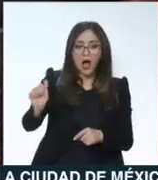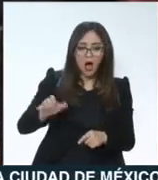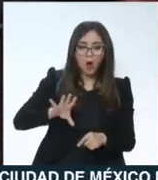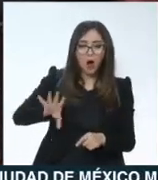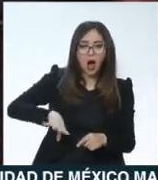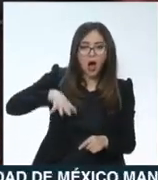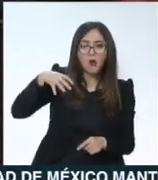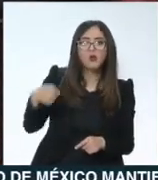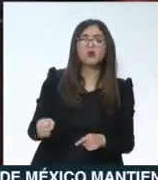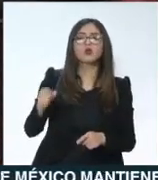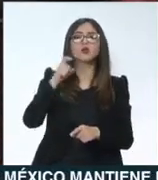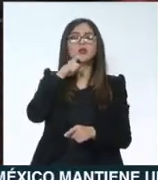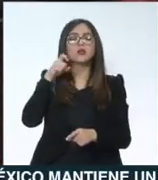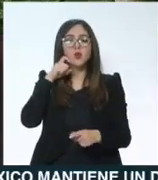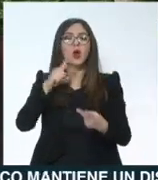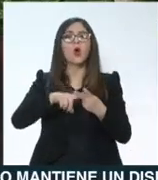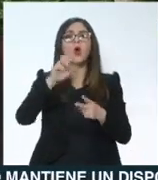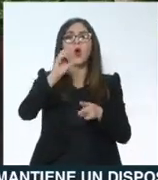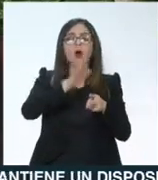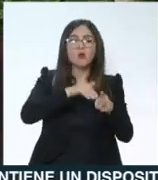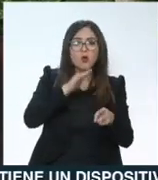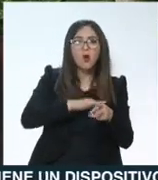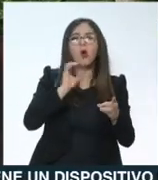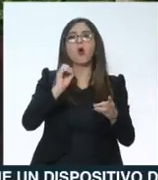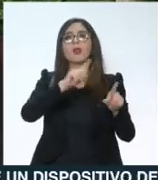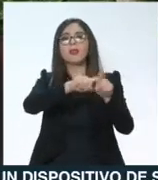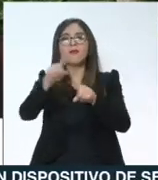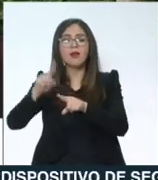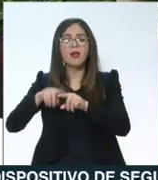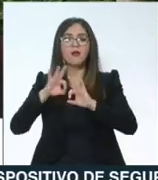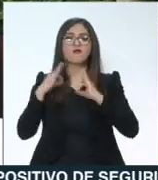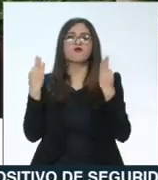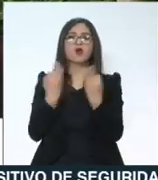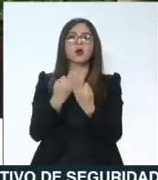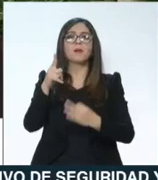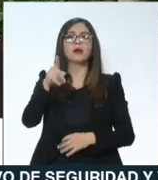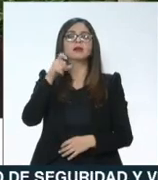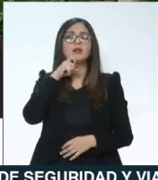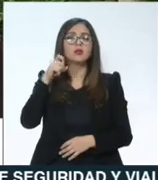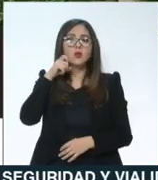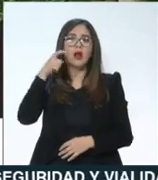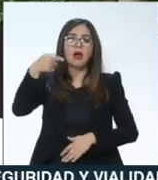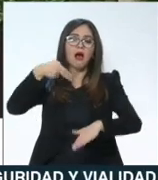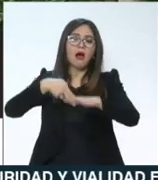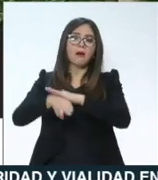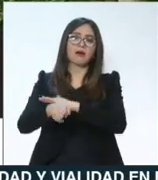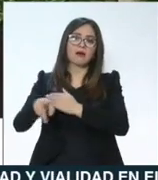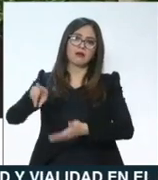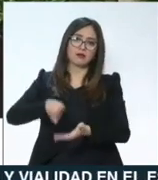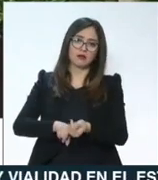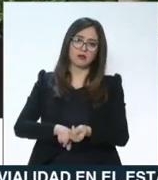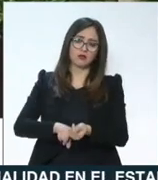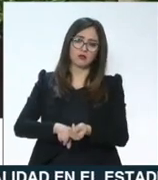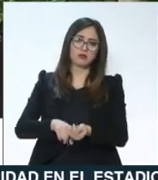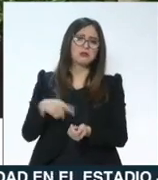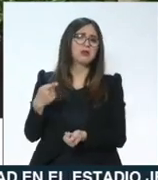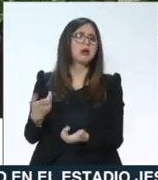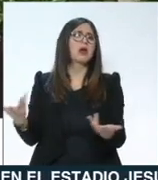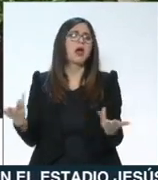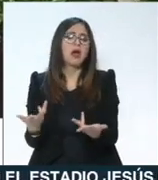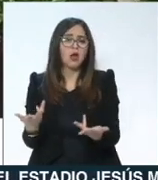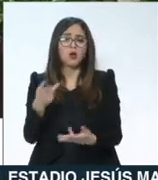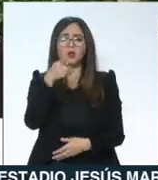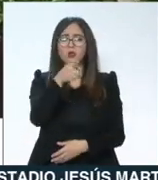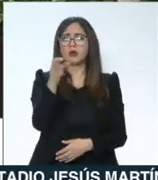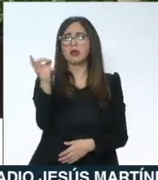o cualquier tipo de violencia sexual que se esté cometiendo al interior del sistema de transporte. ¿Qué hace regularmente? Si vas al